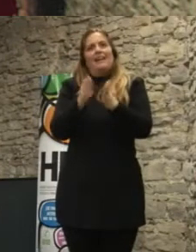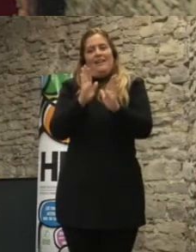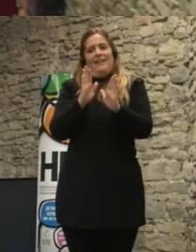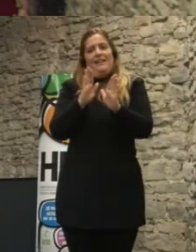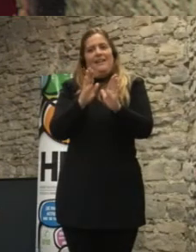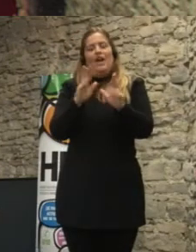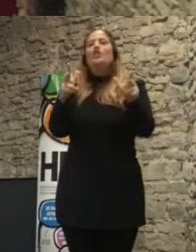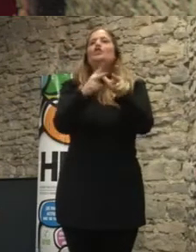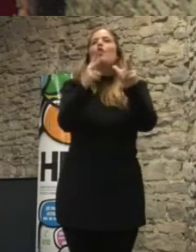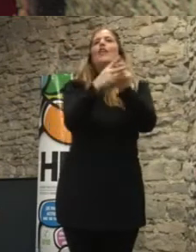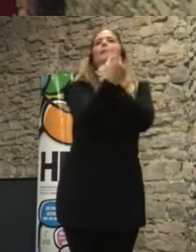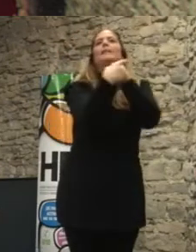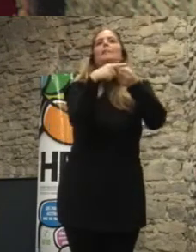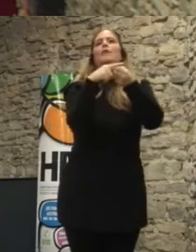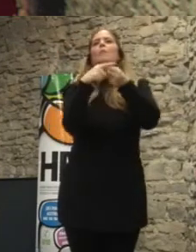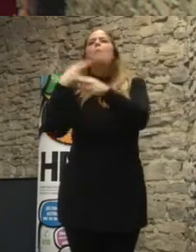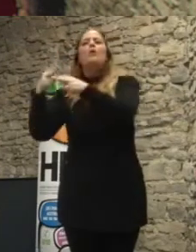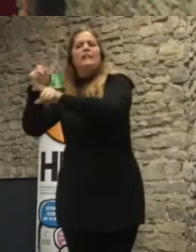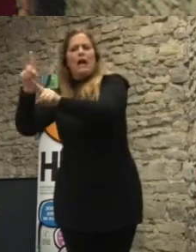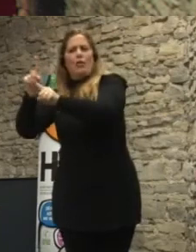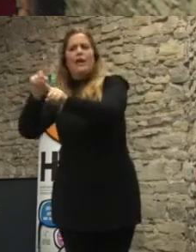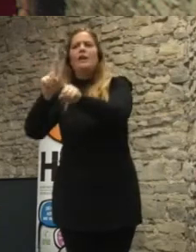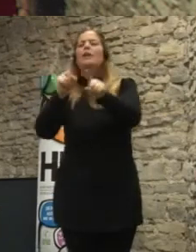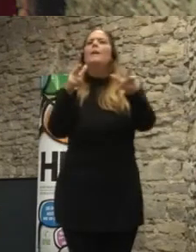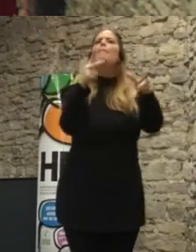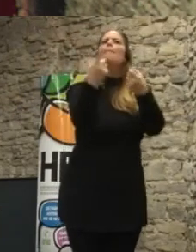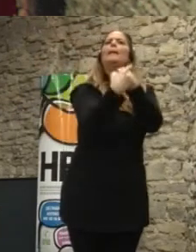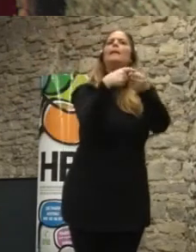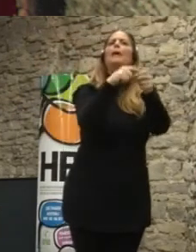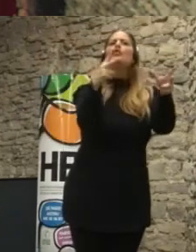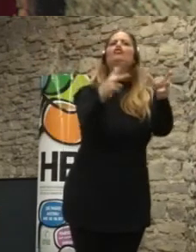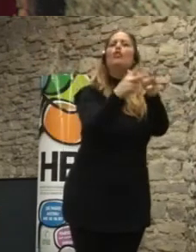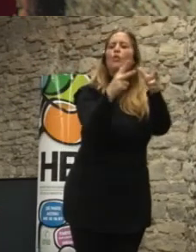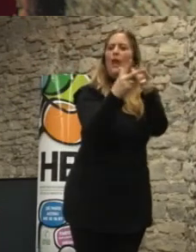la participación política, no se puede afirmar que la participación social